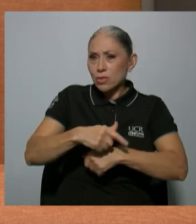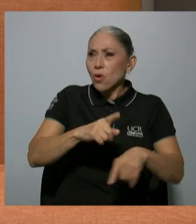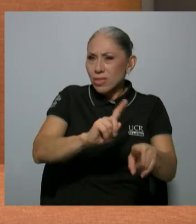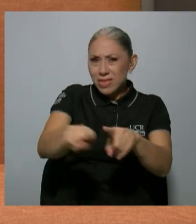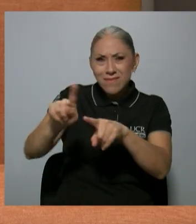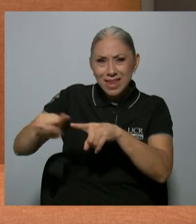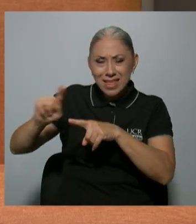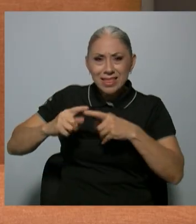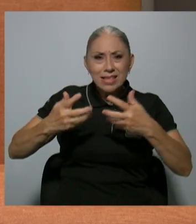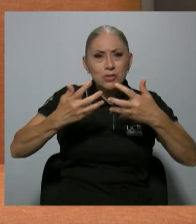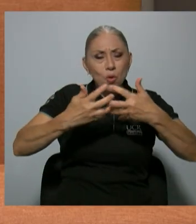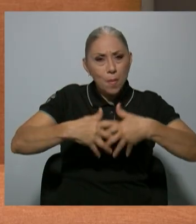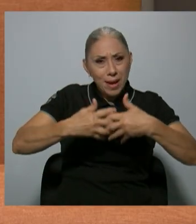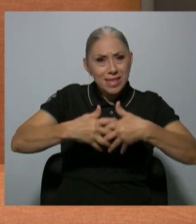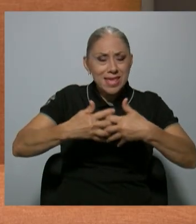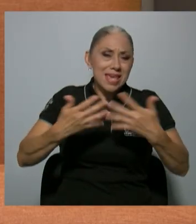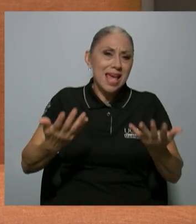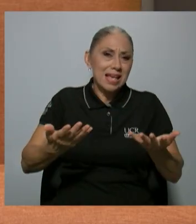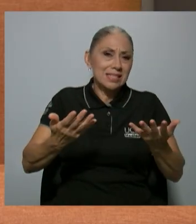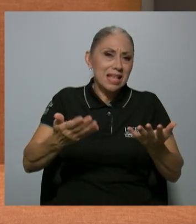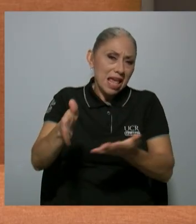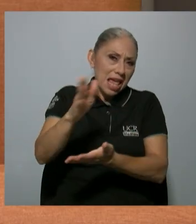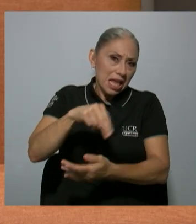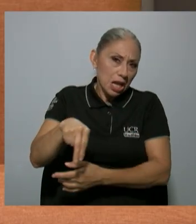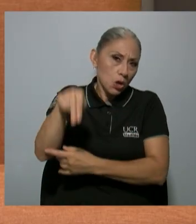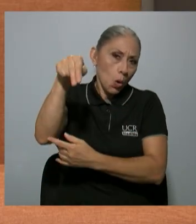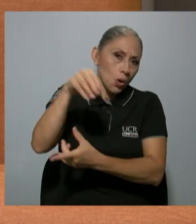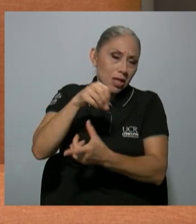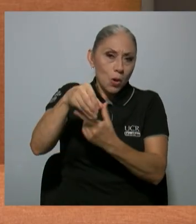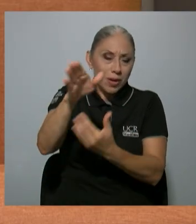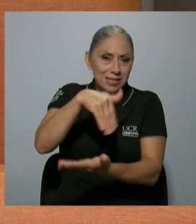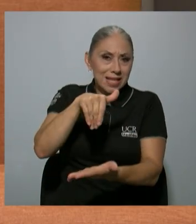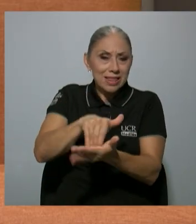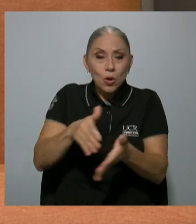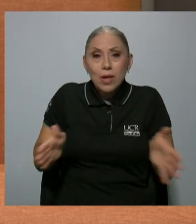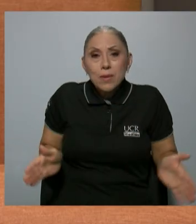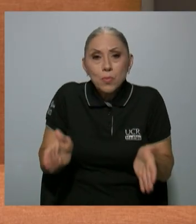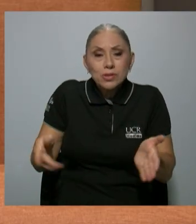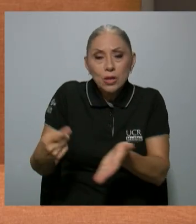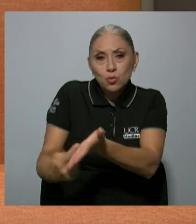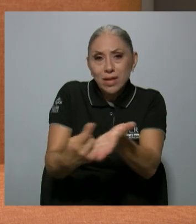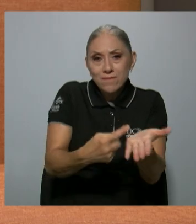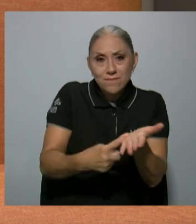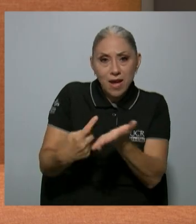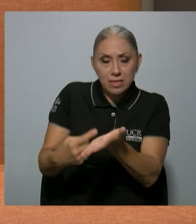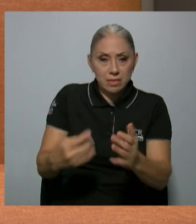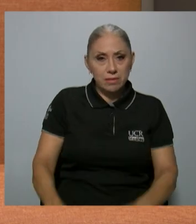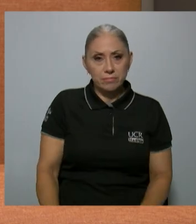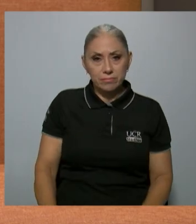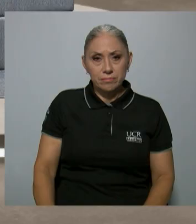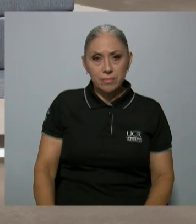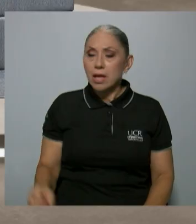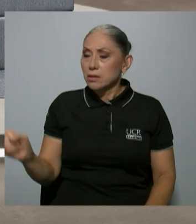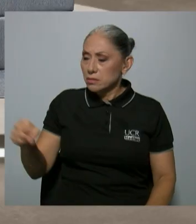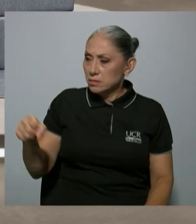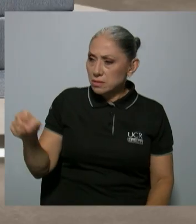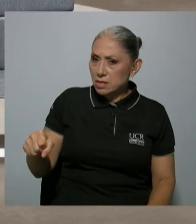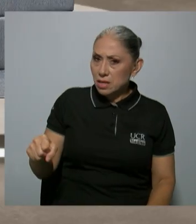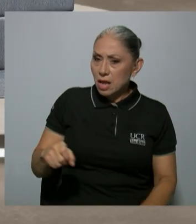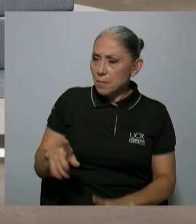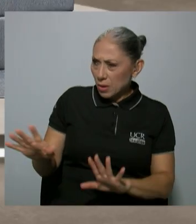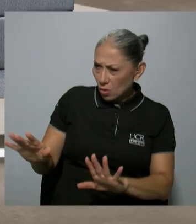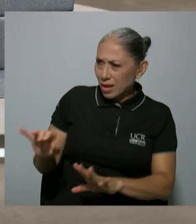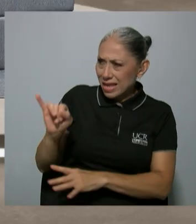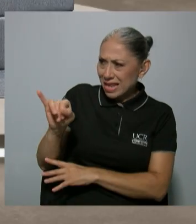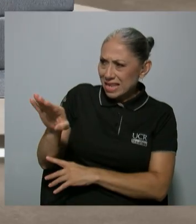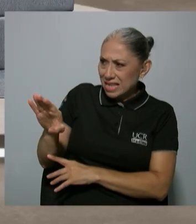el norte, en el centro, que han estado impulsando un debate sobre esto. Sí, sí, pero eso, es que el ICE en este momento